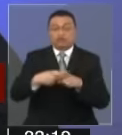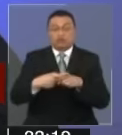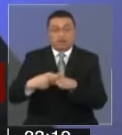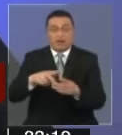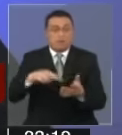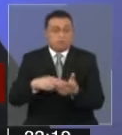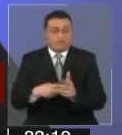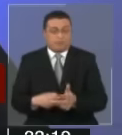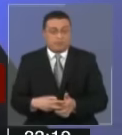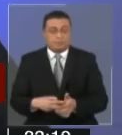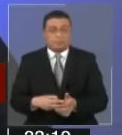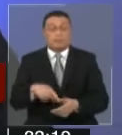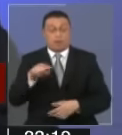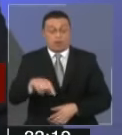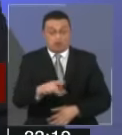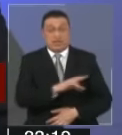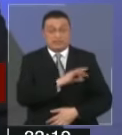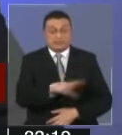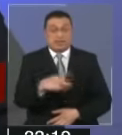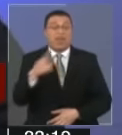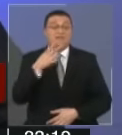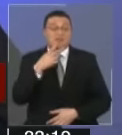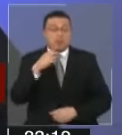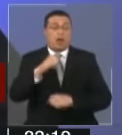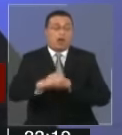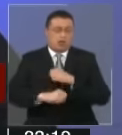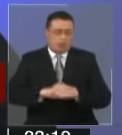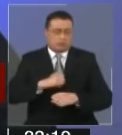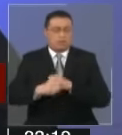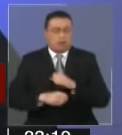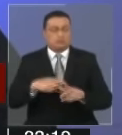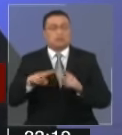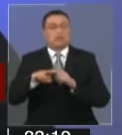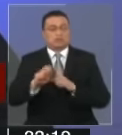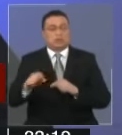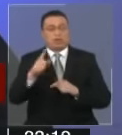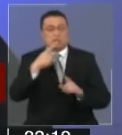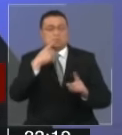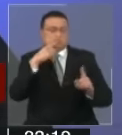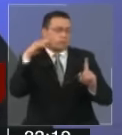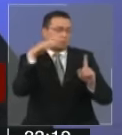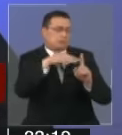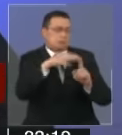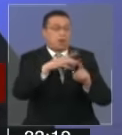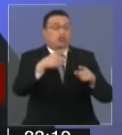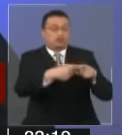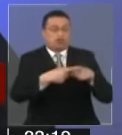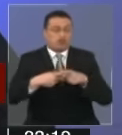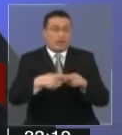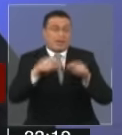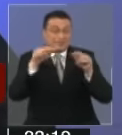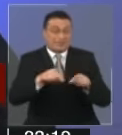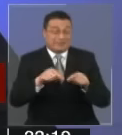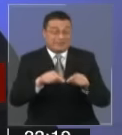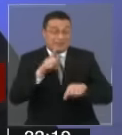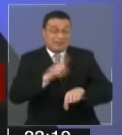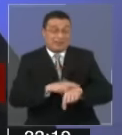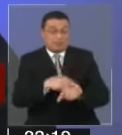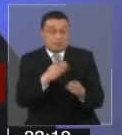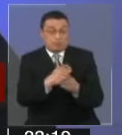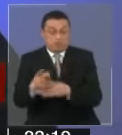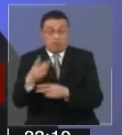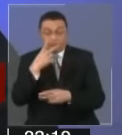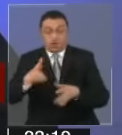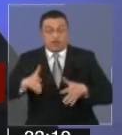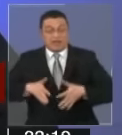existe. Hoy día Chile ha vivido durante varios años ya un periodo de impugnación social. Ese periodo de impugnación social ha visto